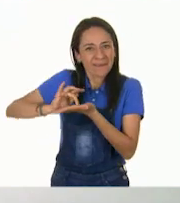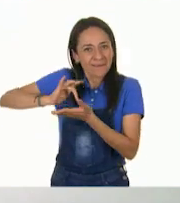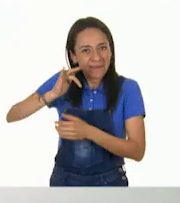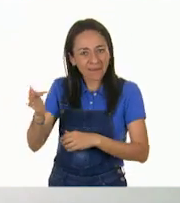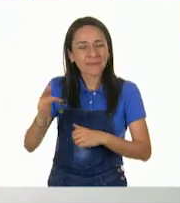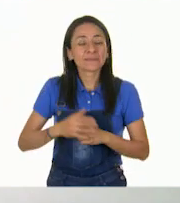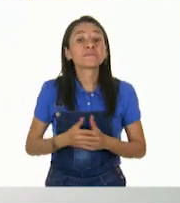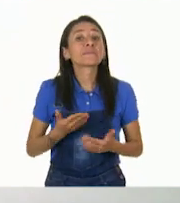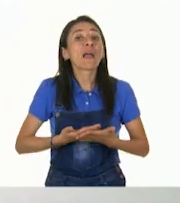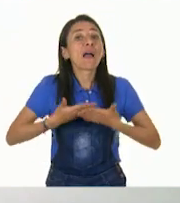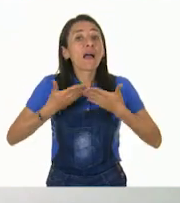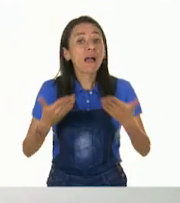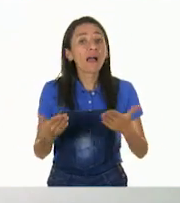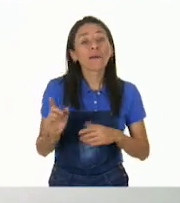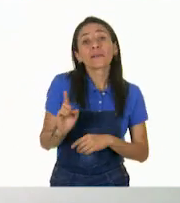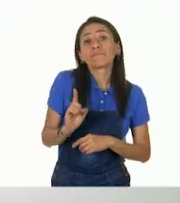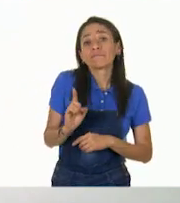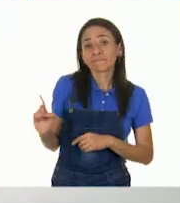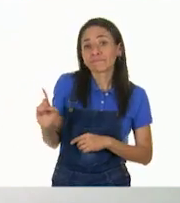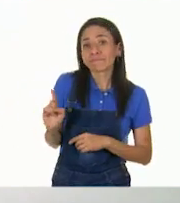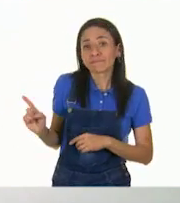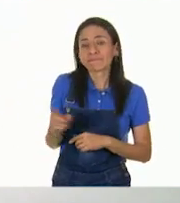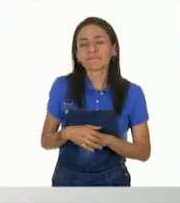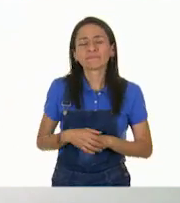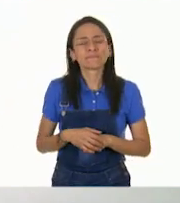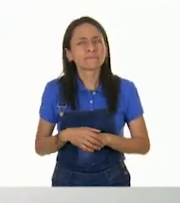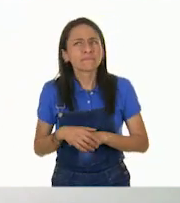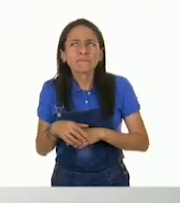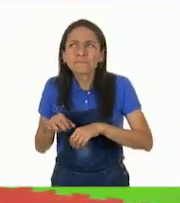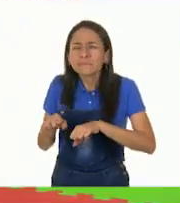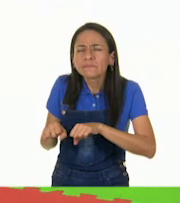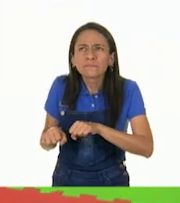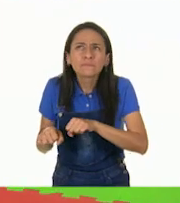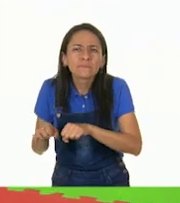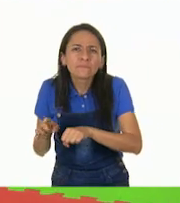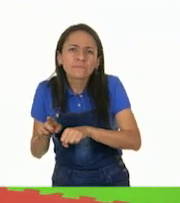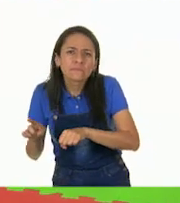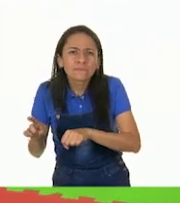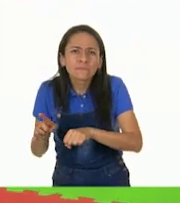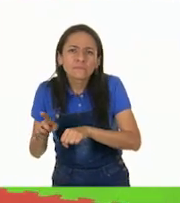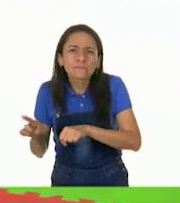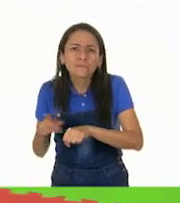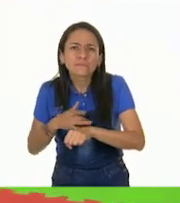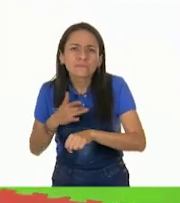derecha la derecha derecha derecha